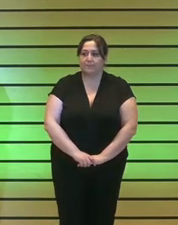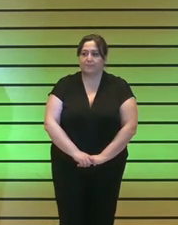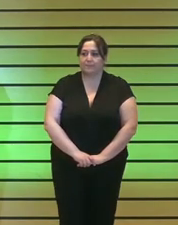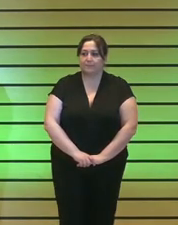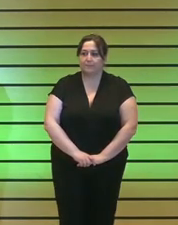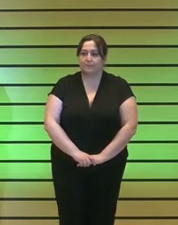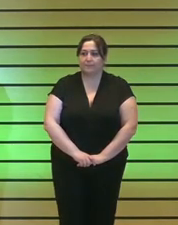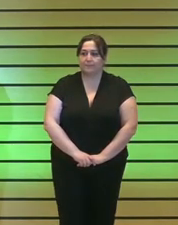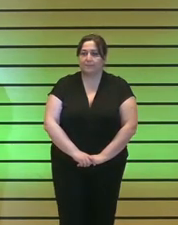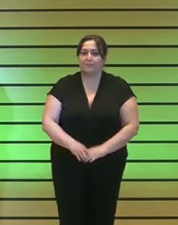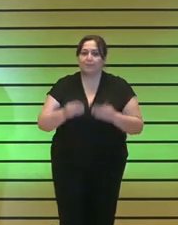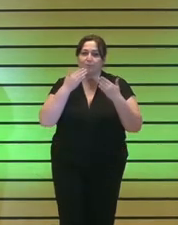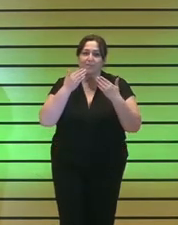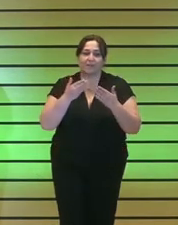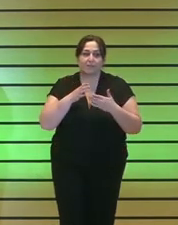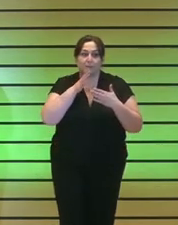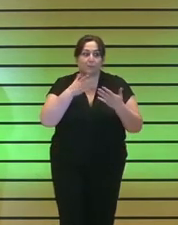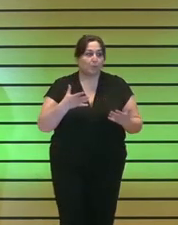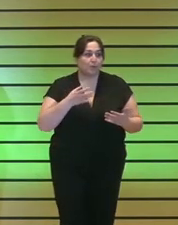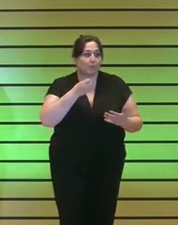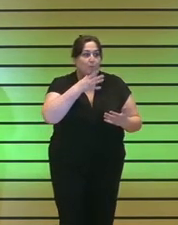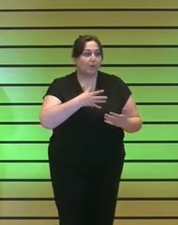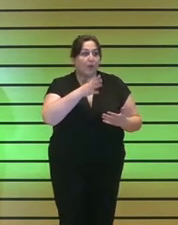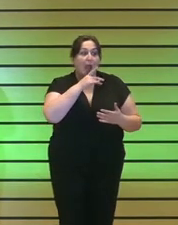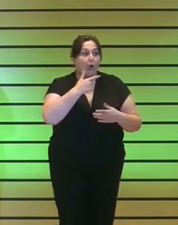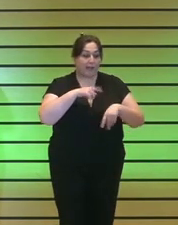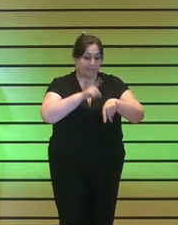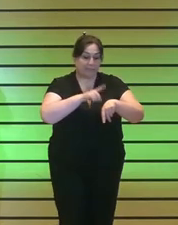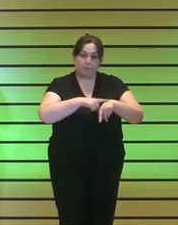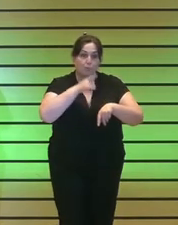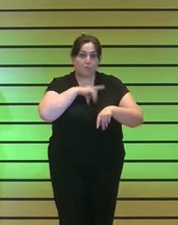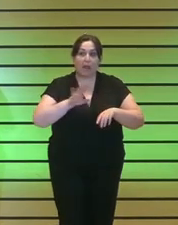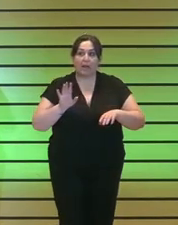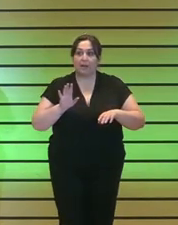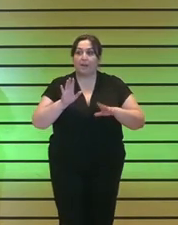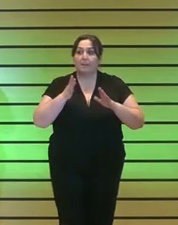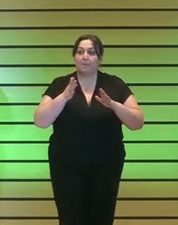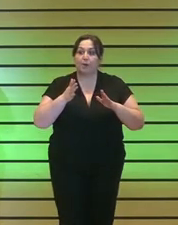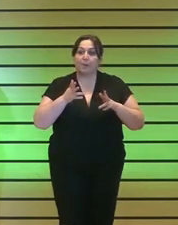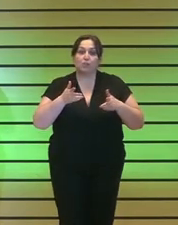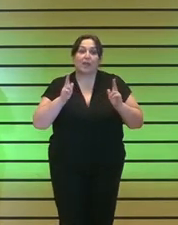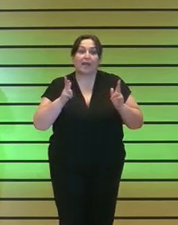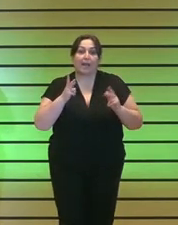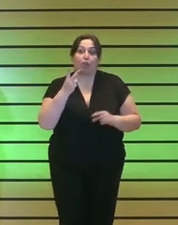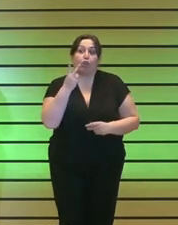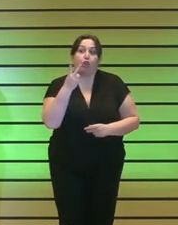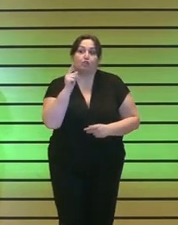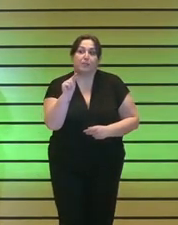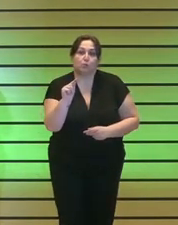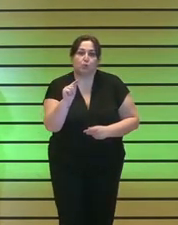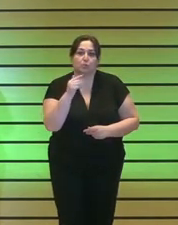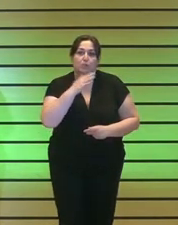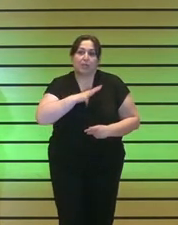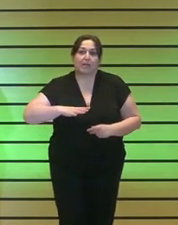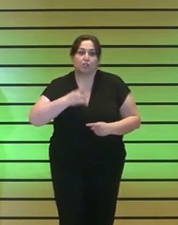Muchas gracias Bueno pues ahora Aunque vamos muy mal de tiempo vamos a dejar pues dos minutos por si alguien tiene